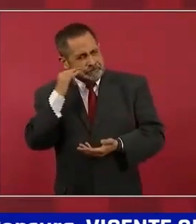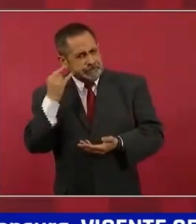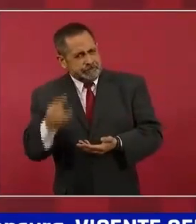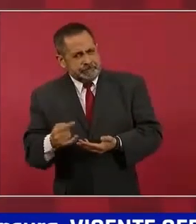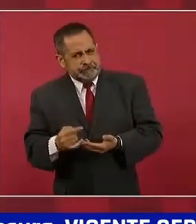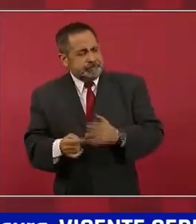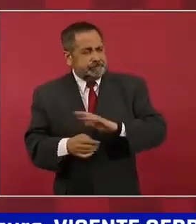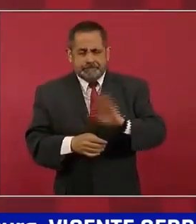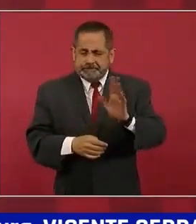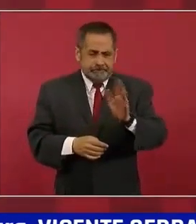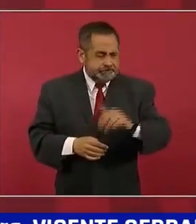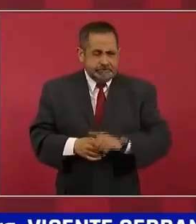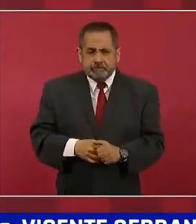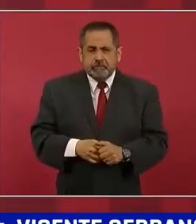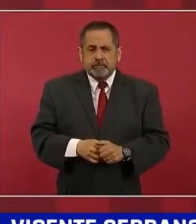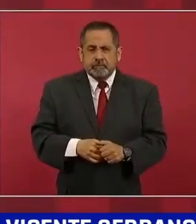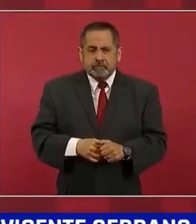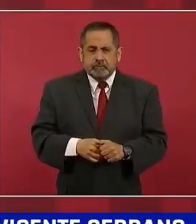y vi unos